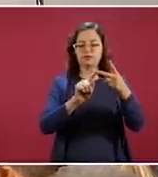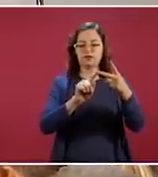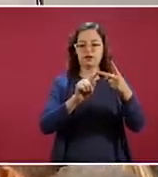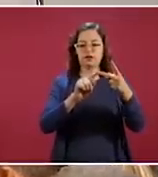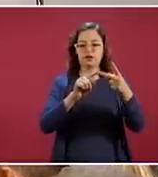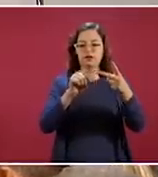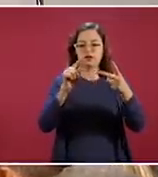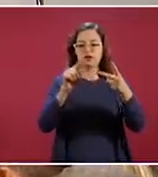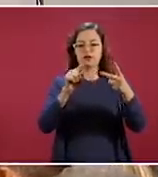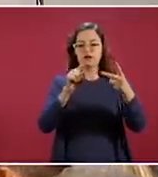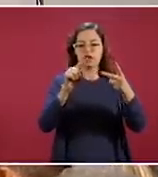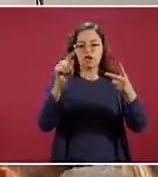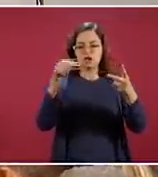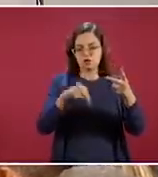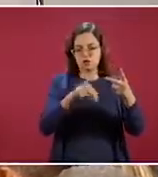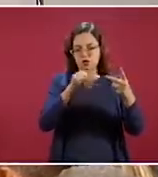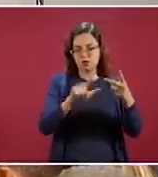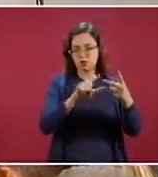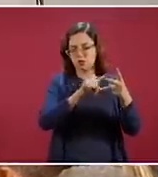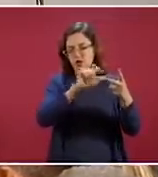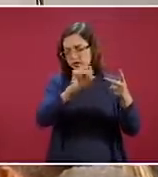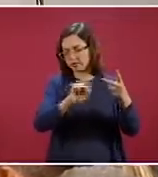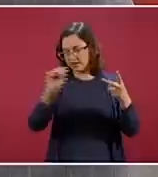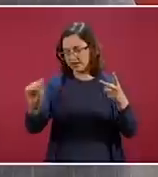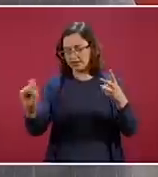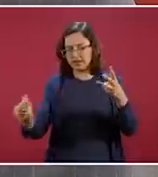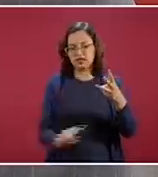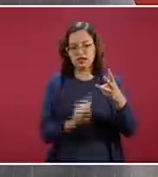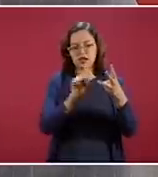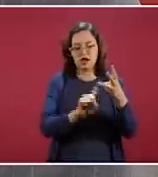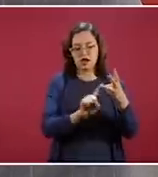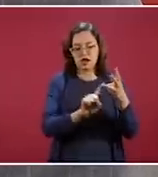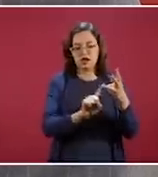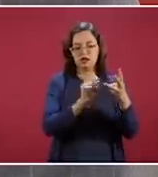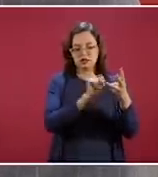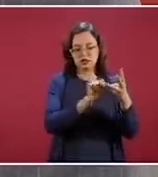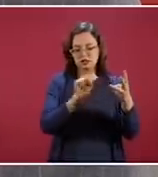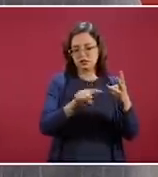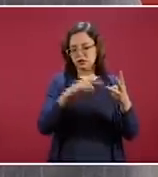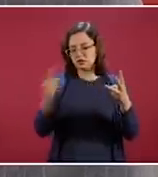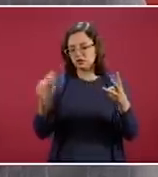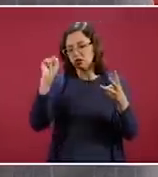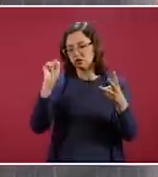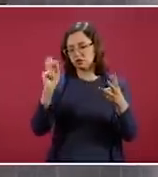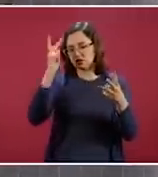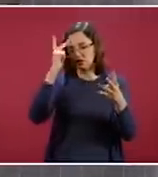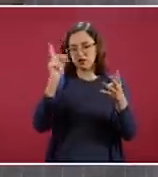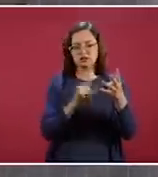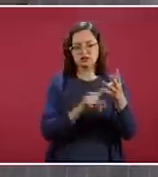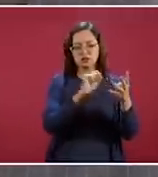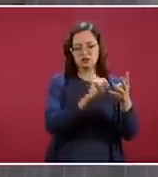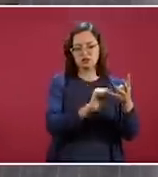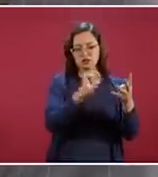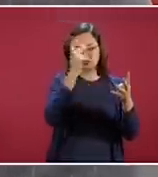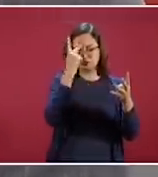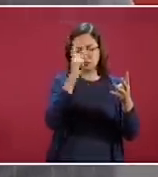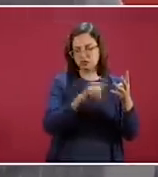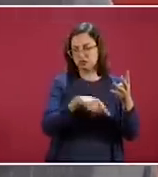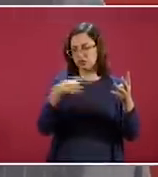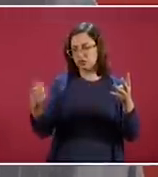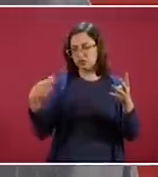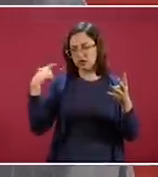después de Nuevo León a Saltillo, de Saltillo a San Luis Potosí, de San Luis Potosí a